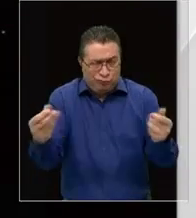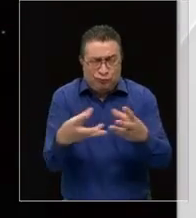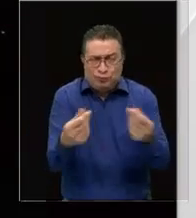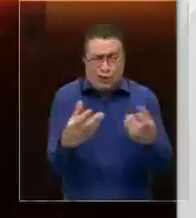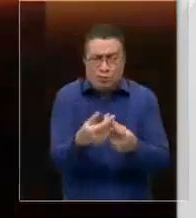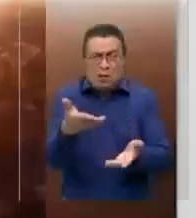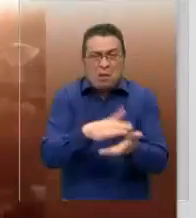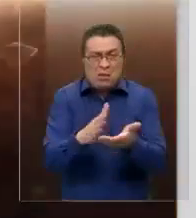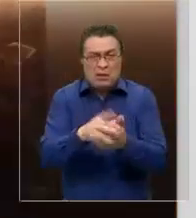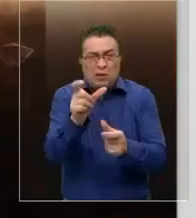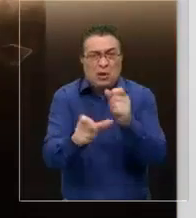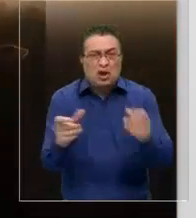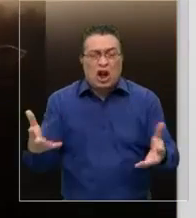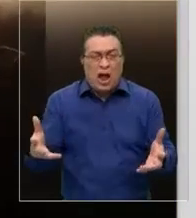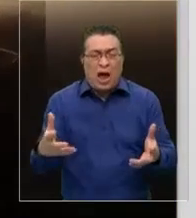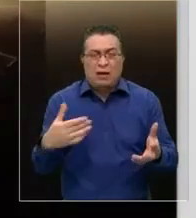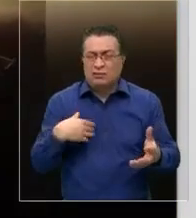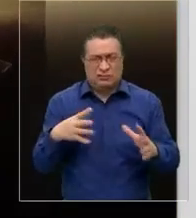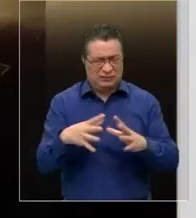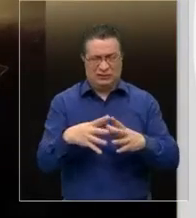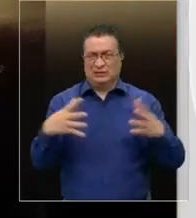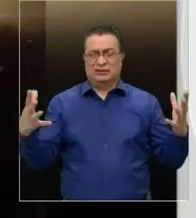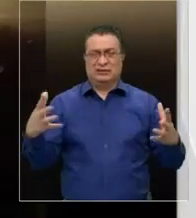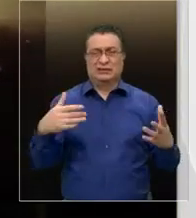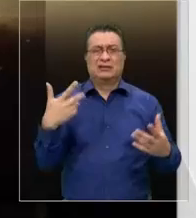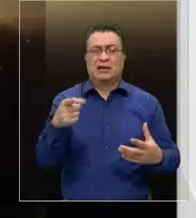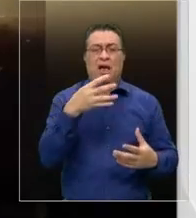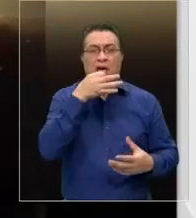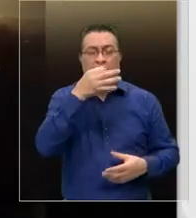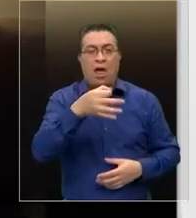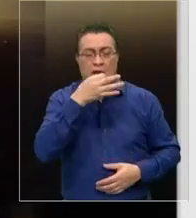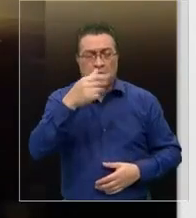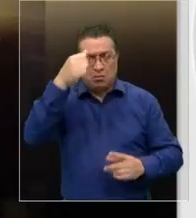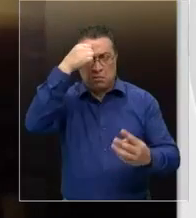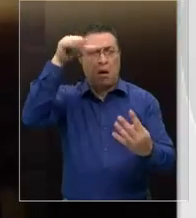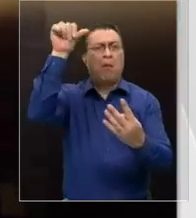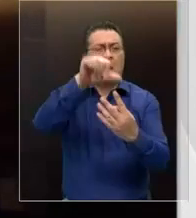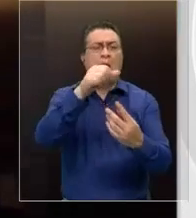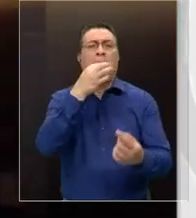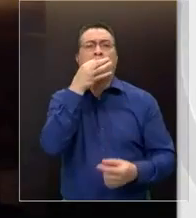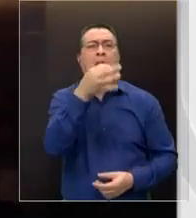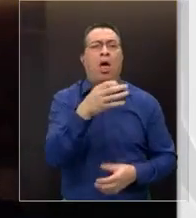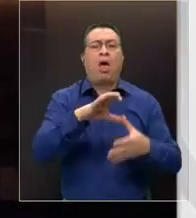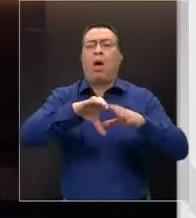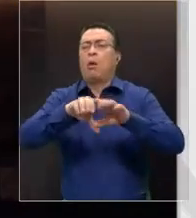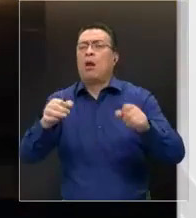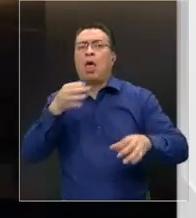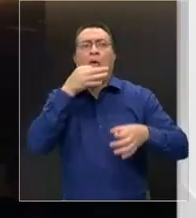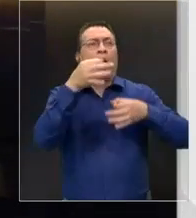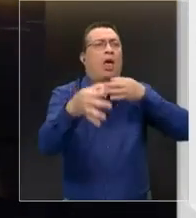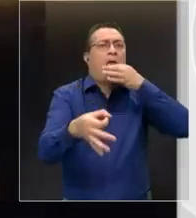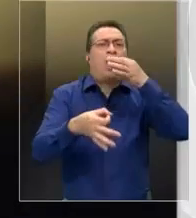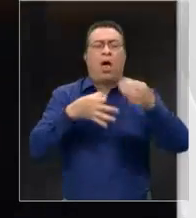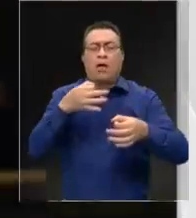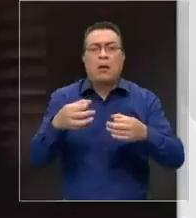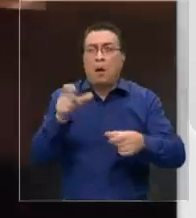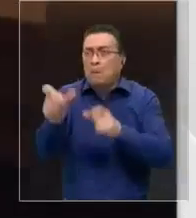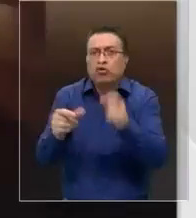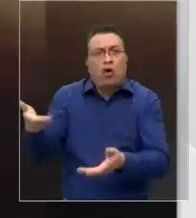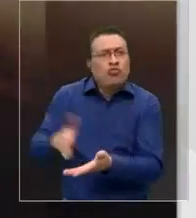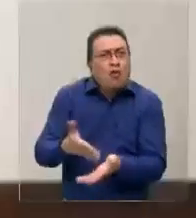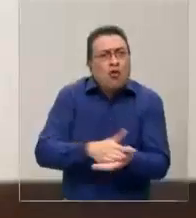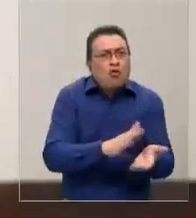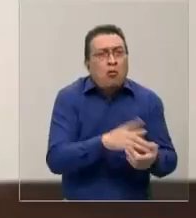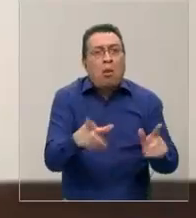de gente. Y a mí me parece insólito que claro, se hable de sanciones, de palabras, de acuerdos, de no sé qué, pero hay gente